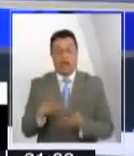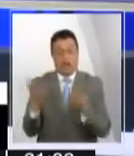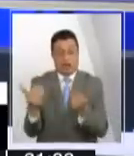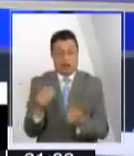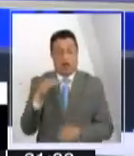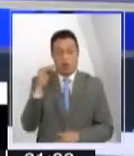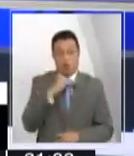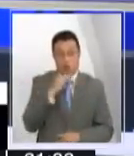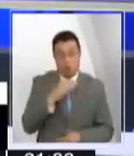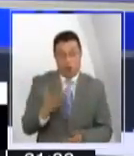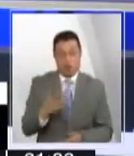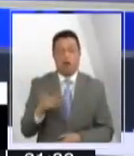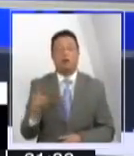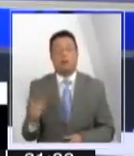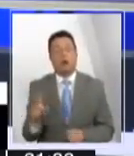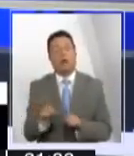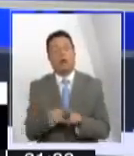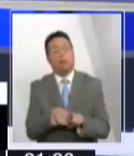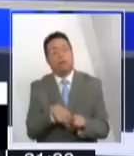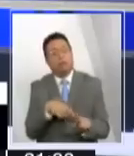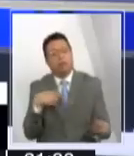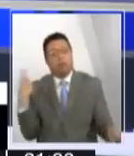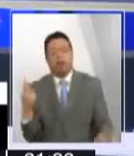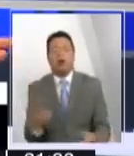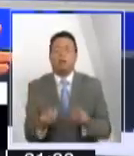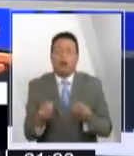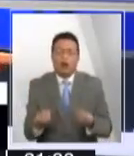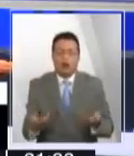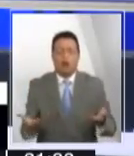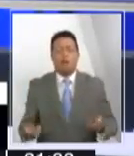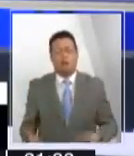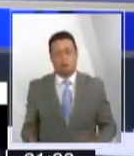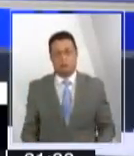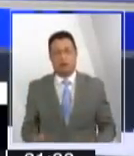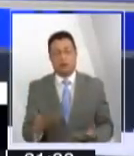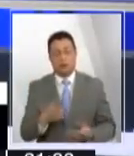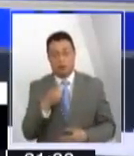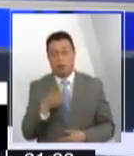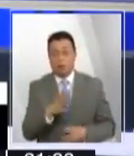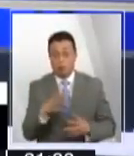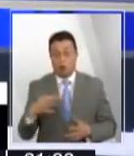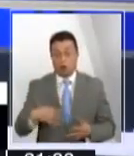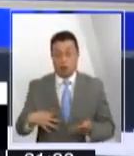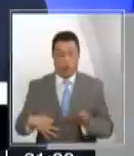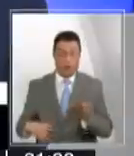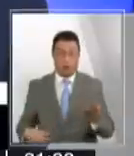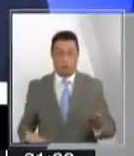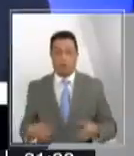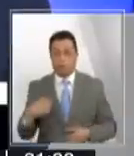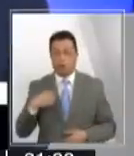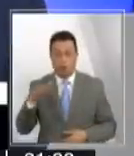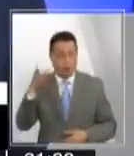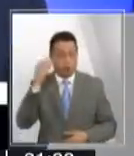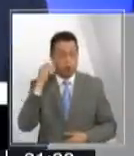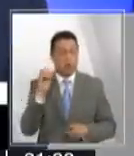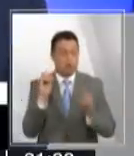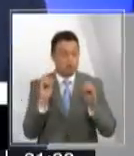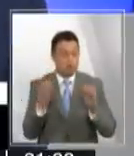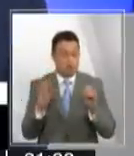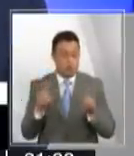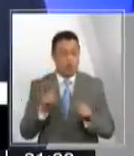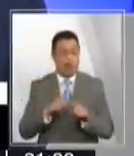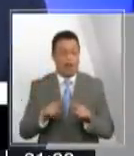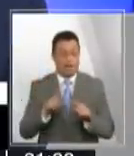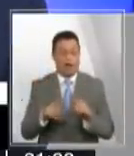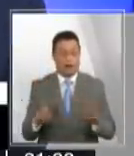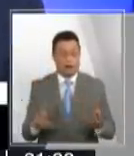urgente resolver, pucha que se demoran en sacar adelante las cosas. ¿Qué pasa con esa inquietud que es súper ciudadana? Lo he escuchado mucho, me lo han dicho en mi